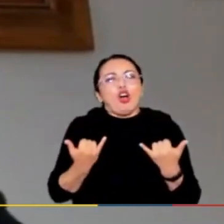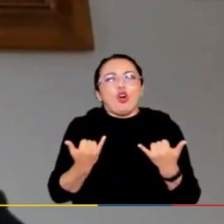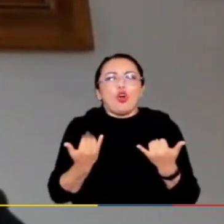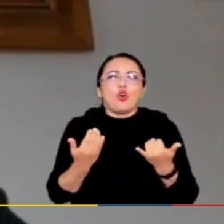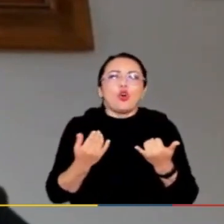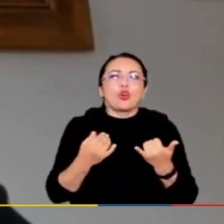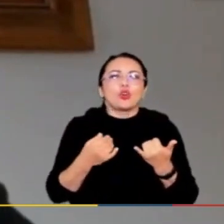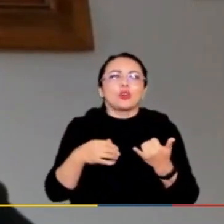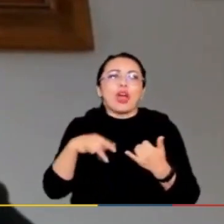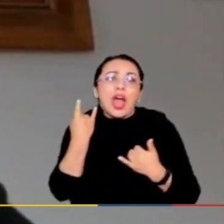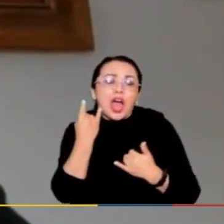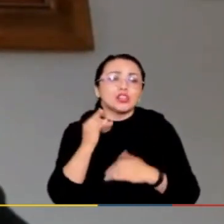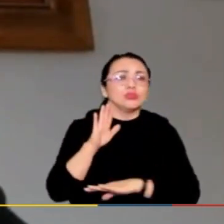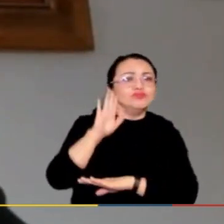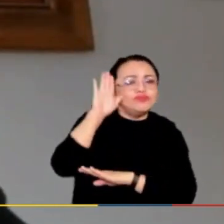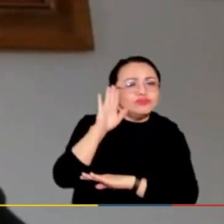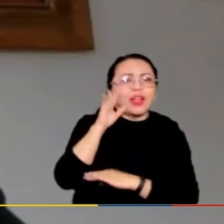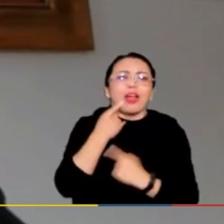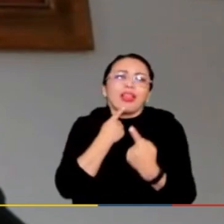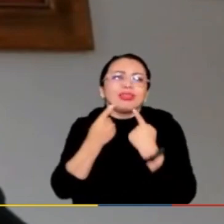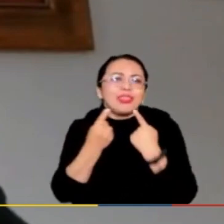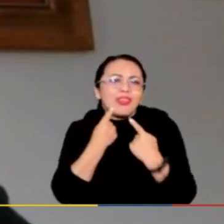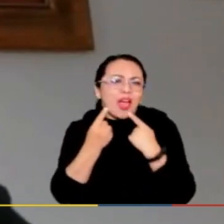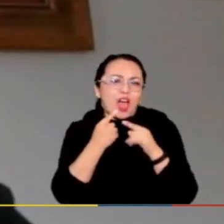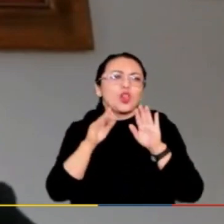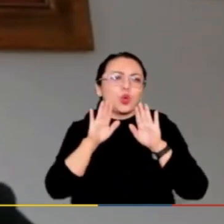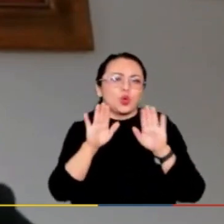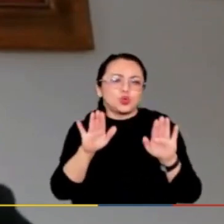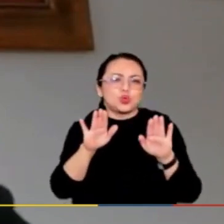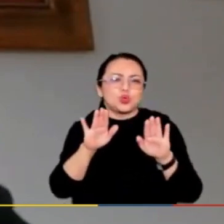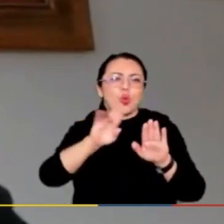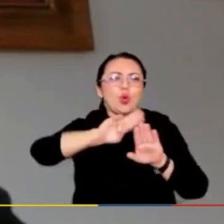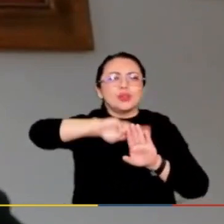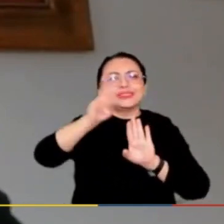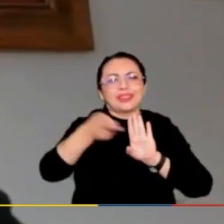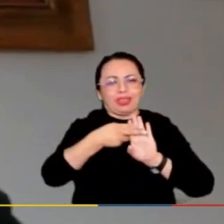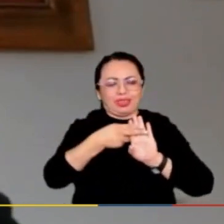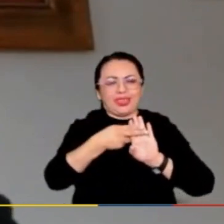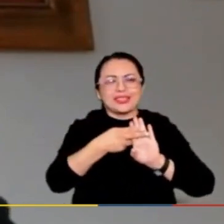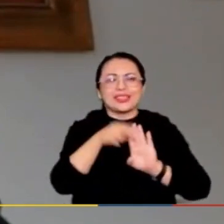algunos comentarios y diálogos en relación con la sentencia